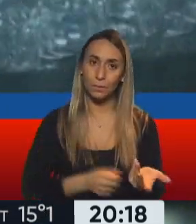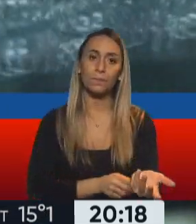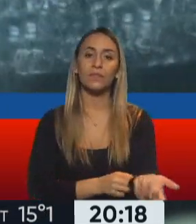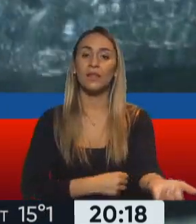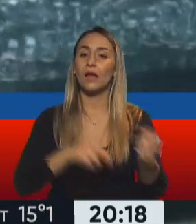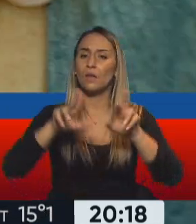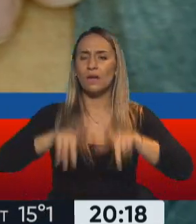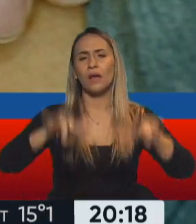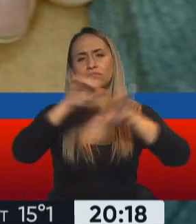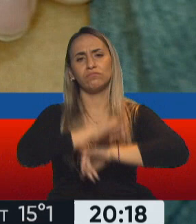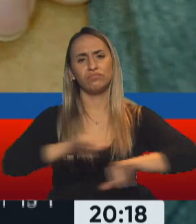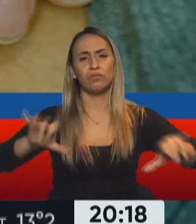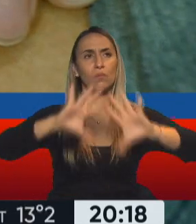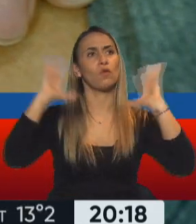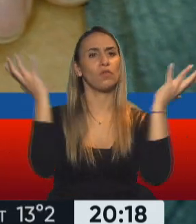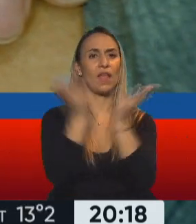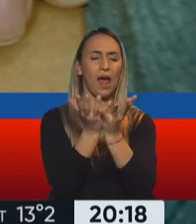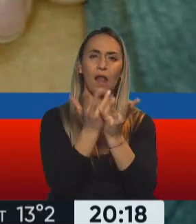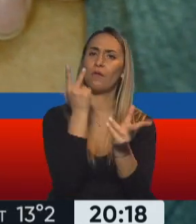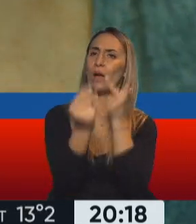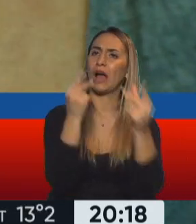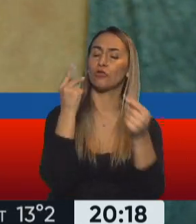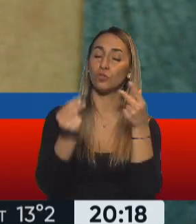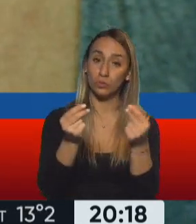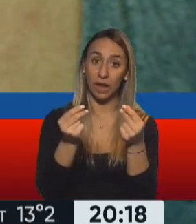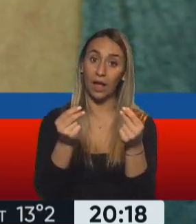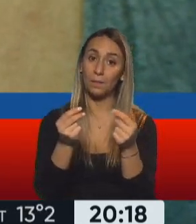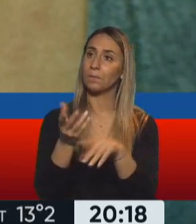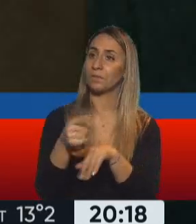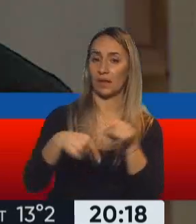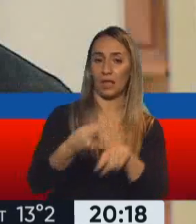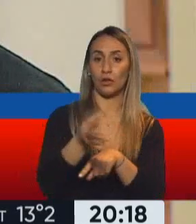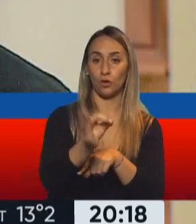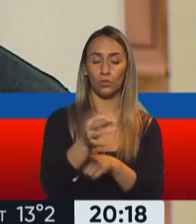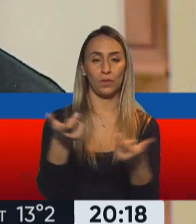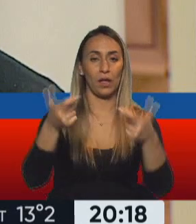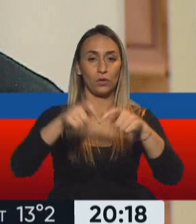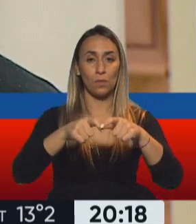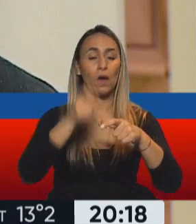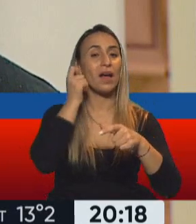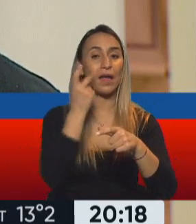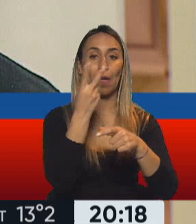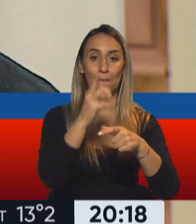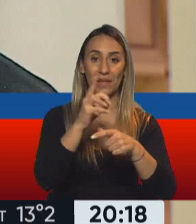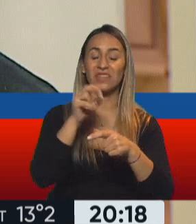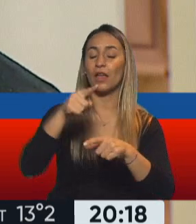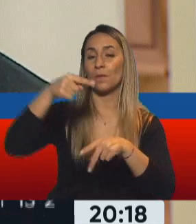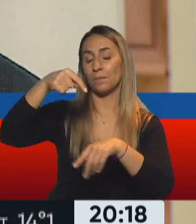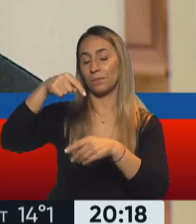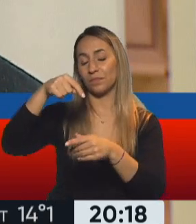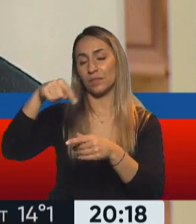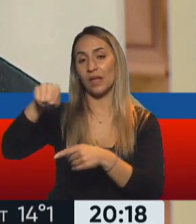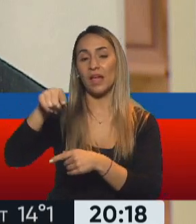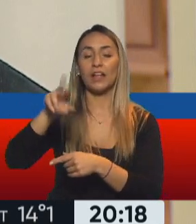Vacunemos Nuestro Mundo se está instrumentando a nivel mundial. En octubre se reúne el G20 en Roma. Nosotros estamos pidiéndole a los países